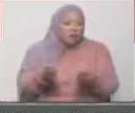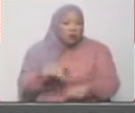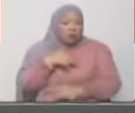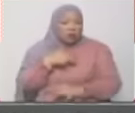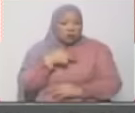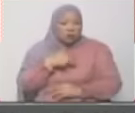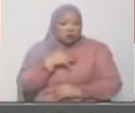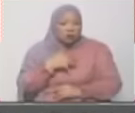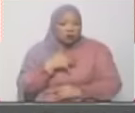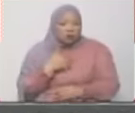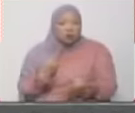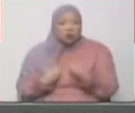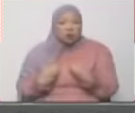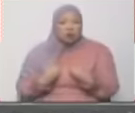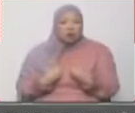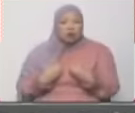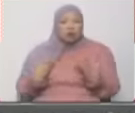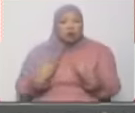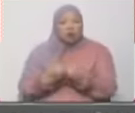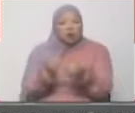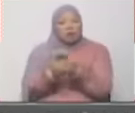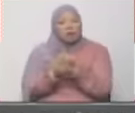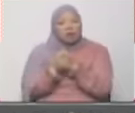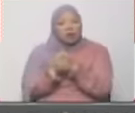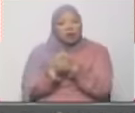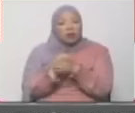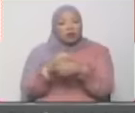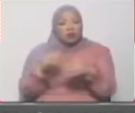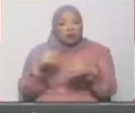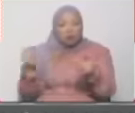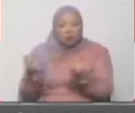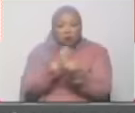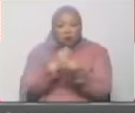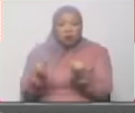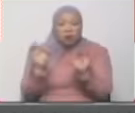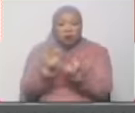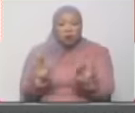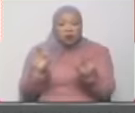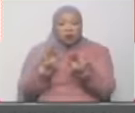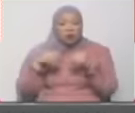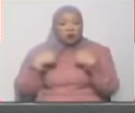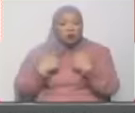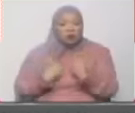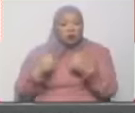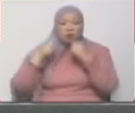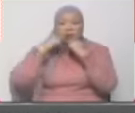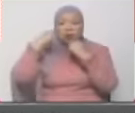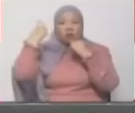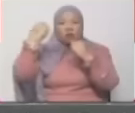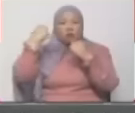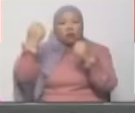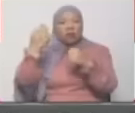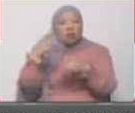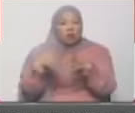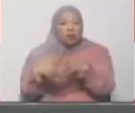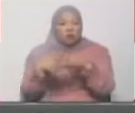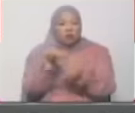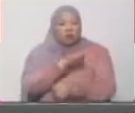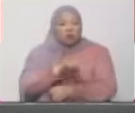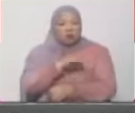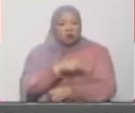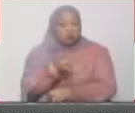Nosotros estamos en una batalla, compañeros, compañeras, incansable. Que nadie se canse en la lucha contra el burocratismo, la